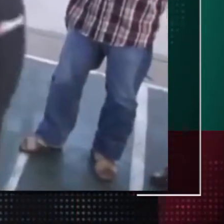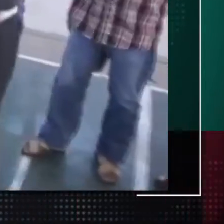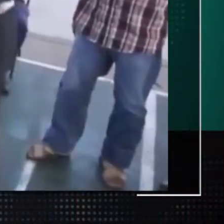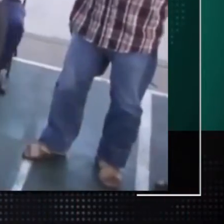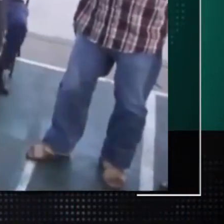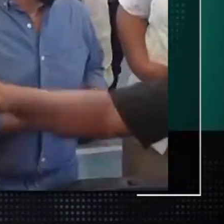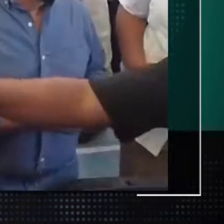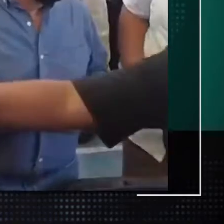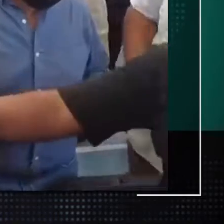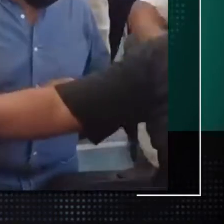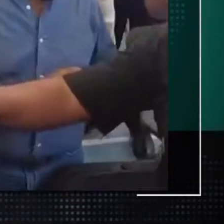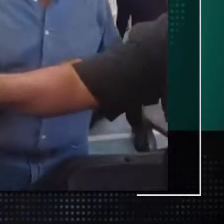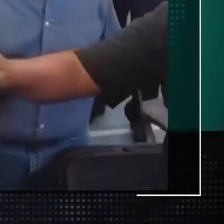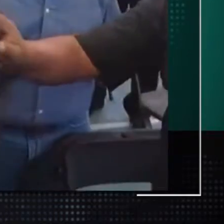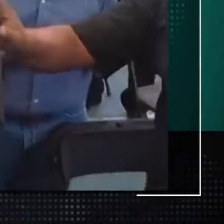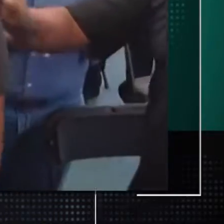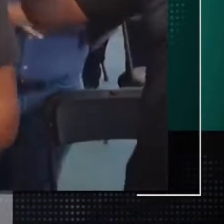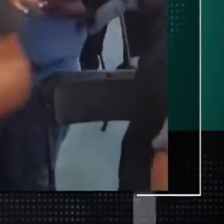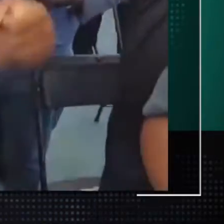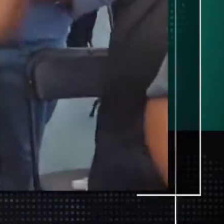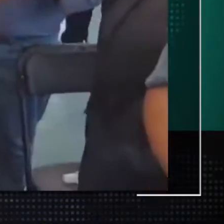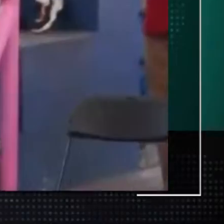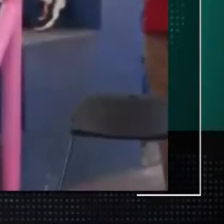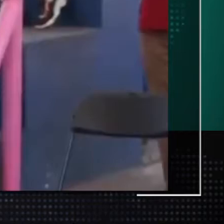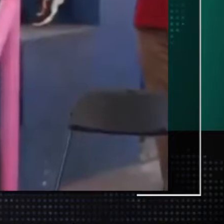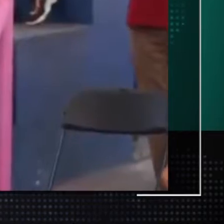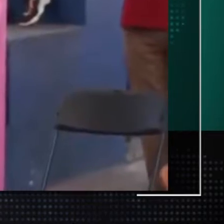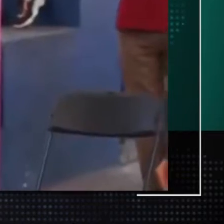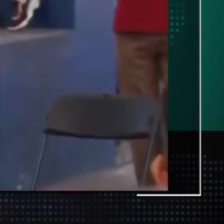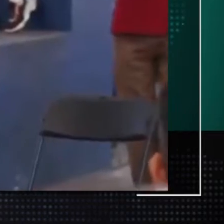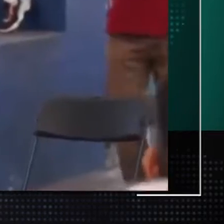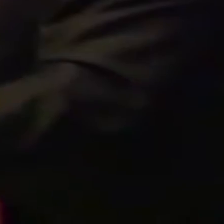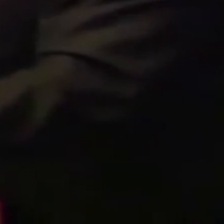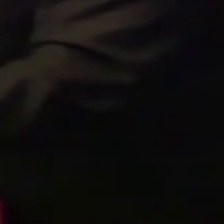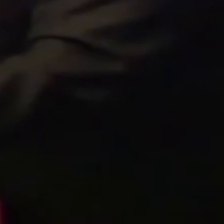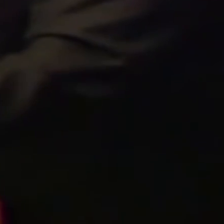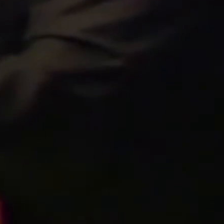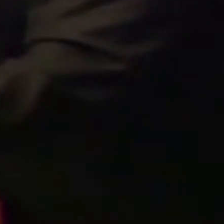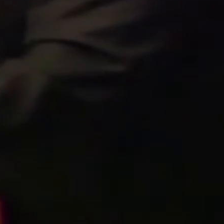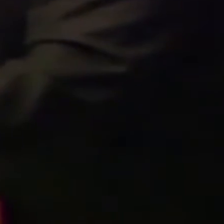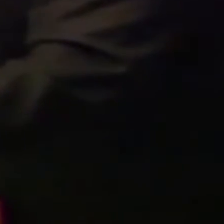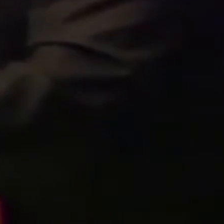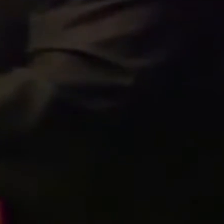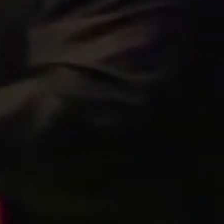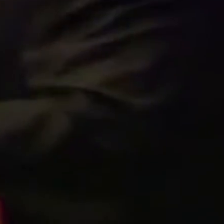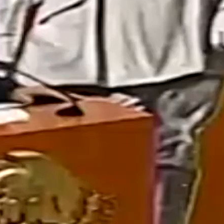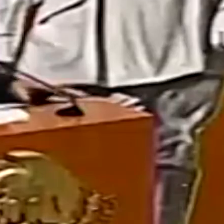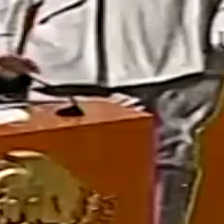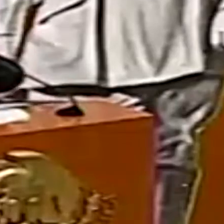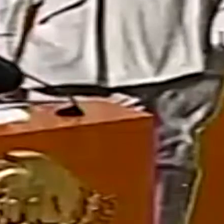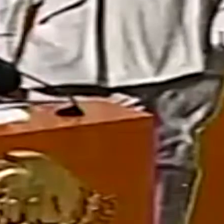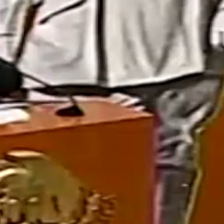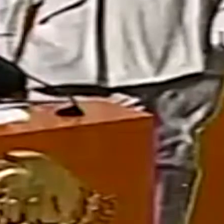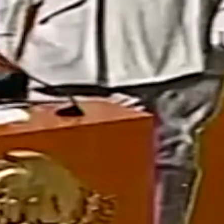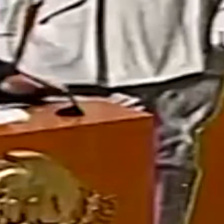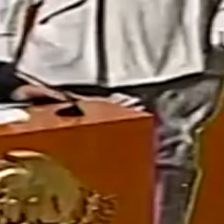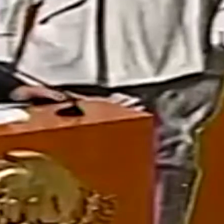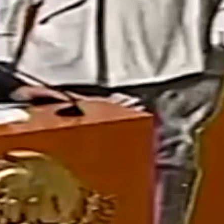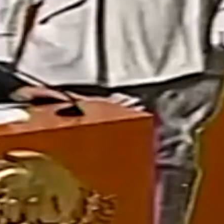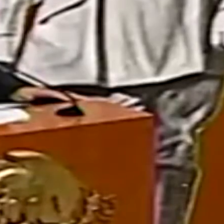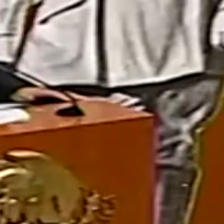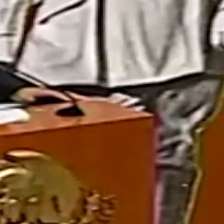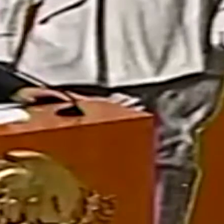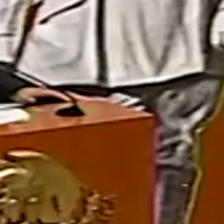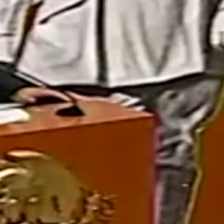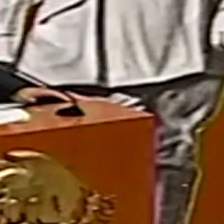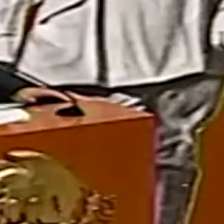a félix salgado macedonio a la gubernatura de guerrero así como a la de raúl morón a la gubernatura de